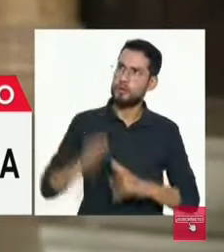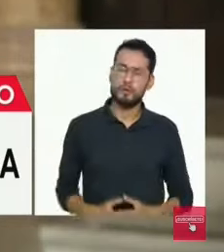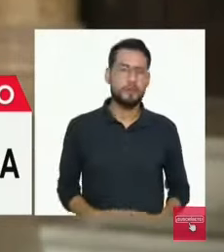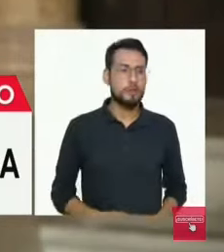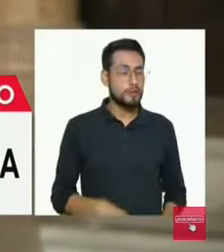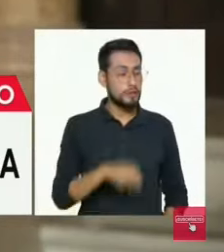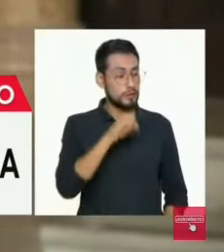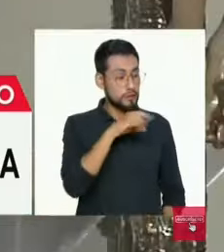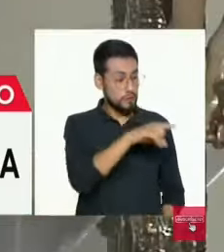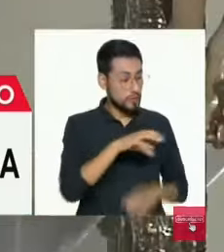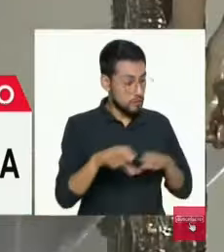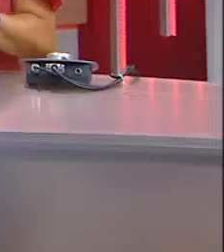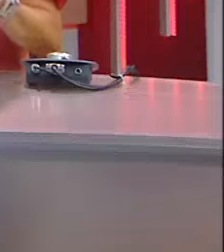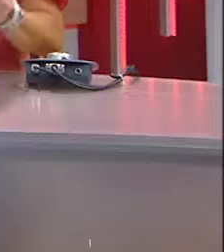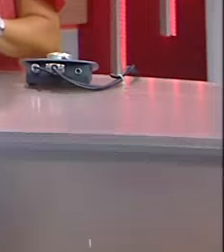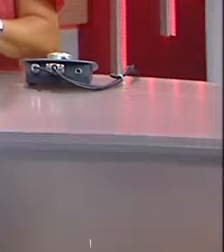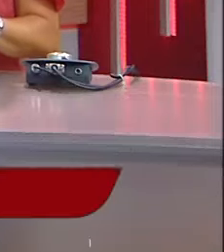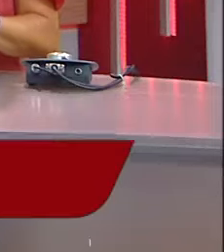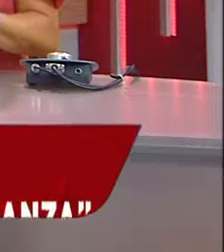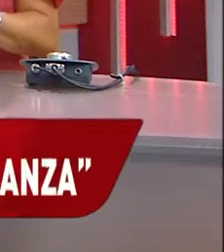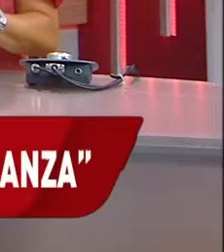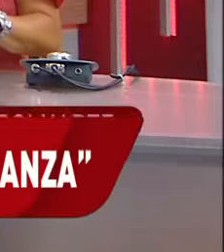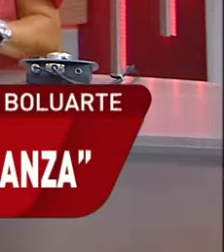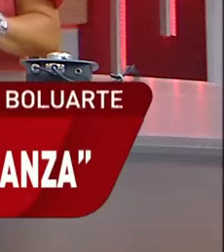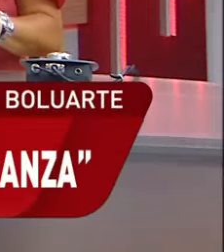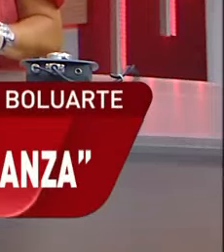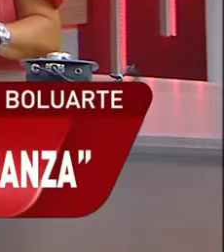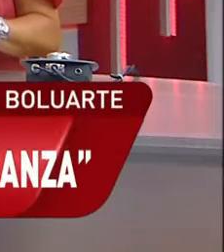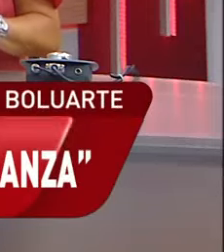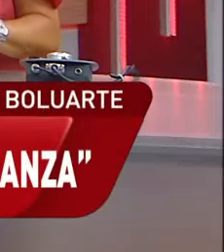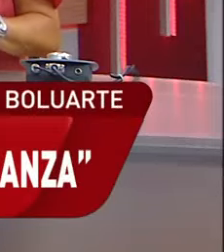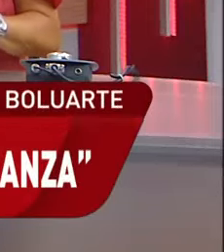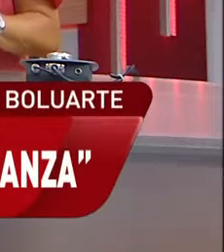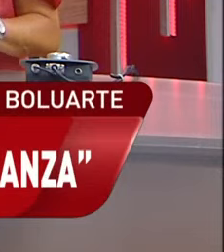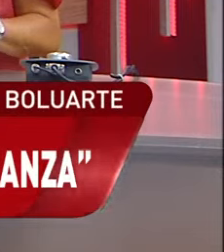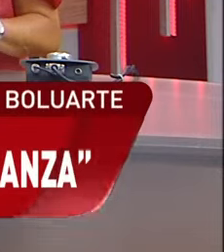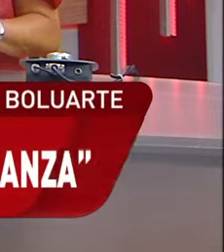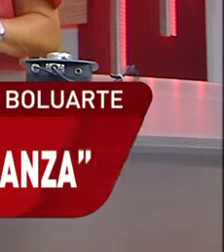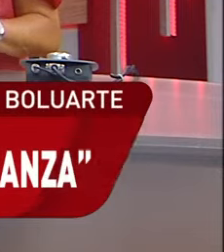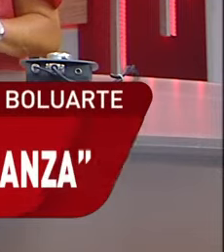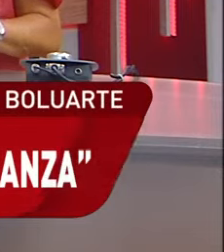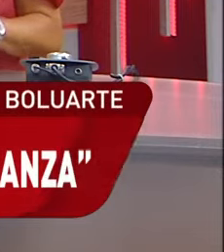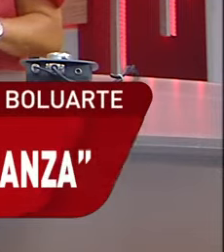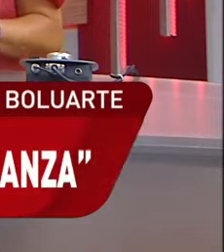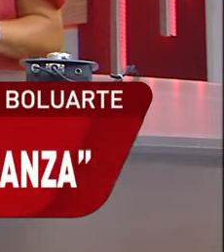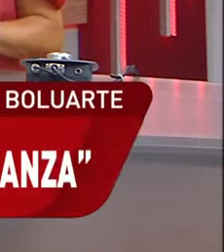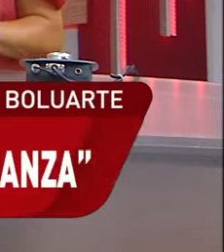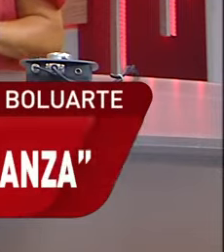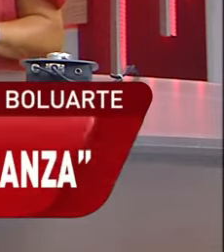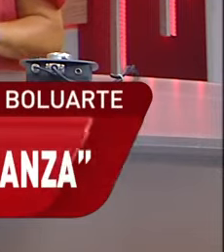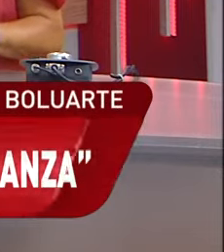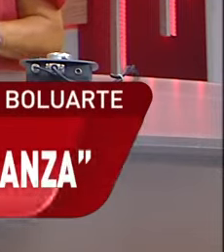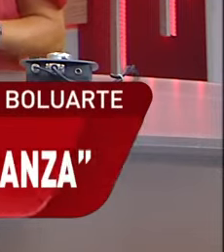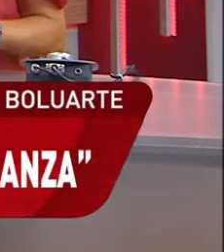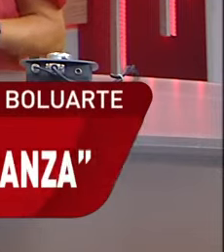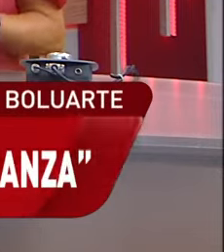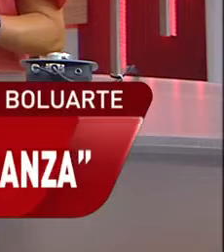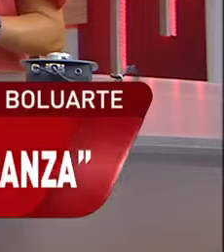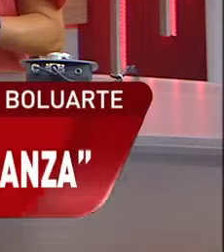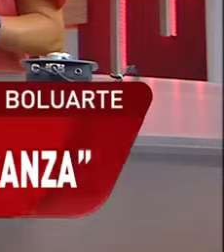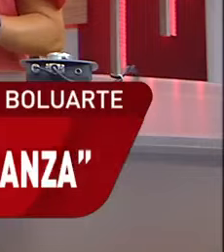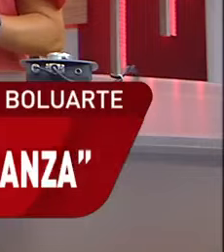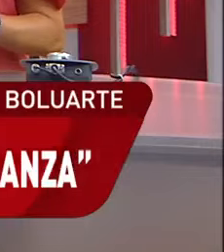sabemos porque son ya varias versiones en torno al reloj Rolex de la presidenta Dina Boluarte. ¿Por qué menciono